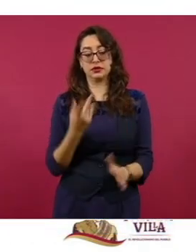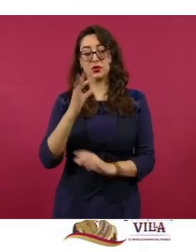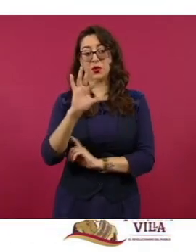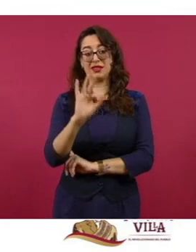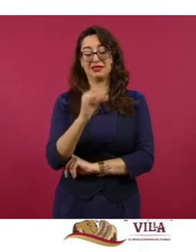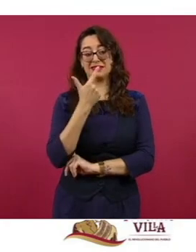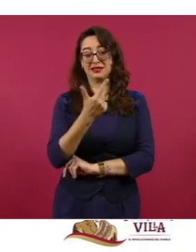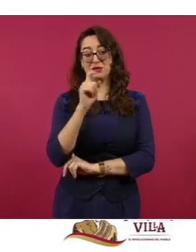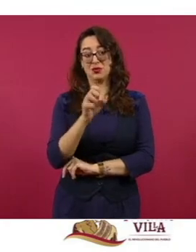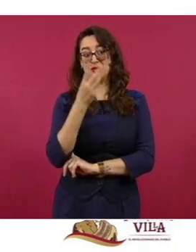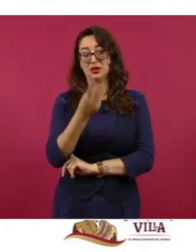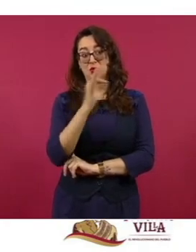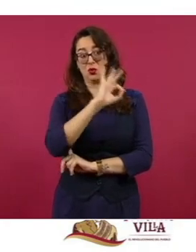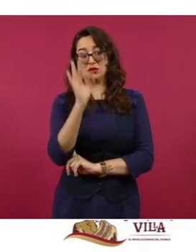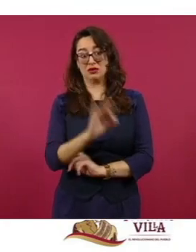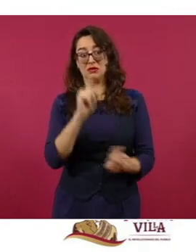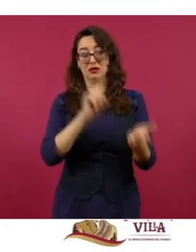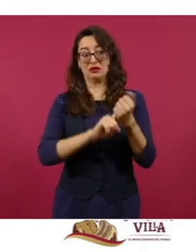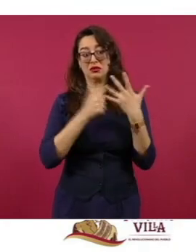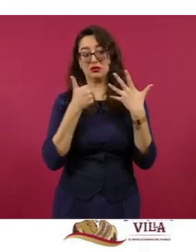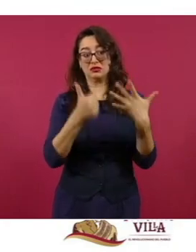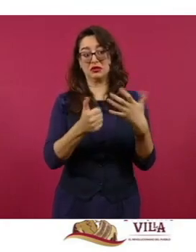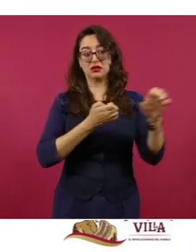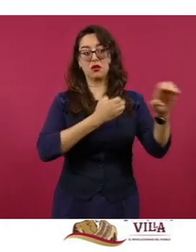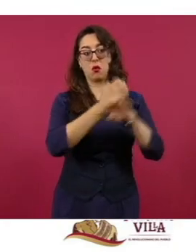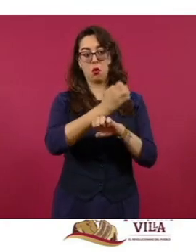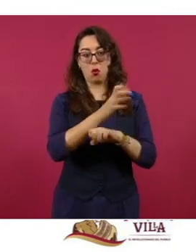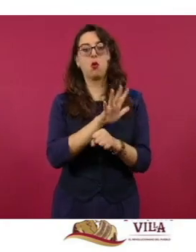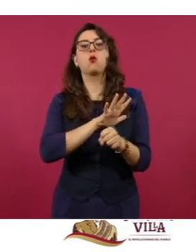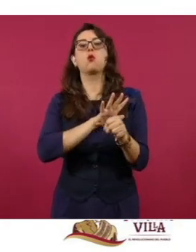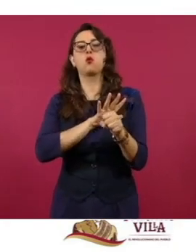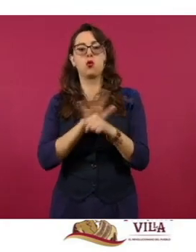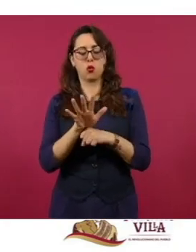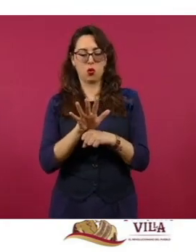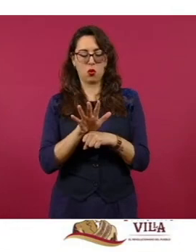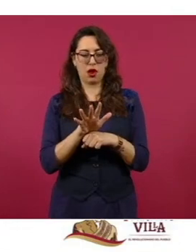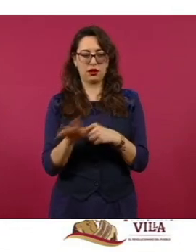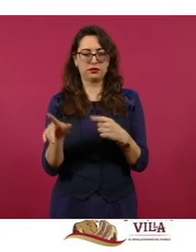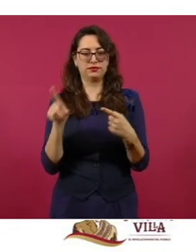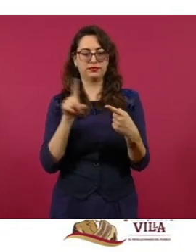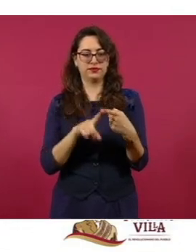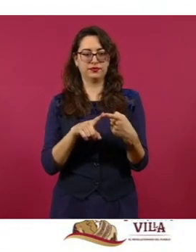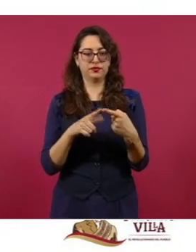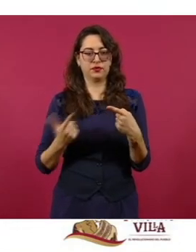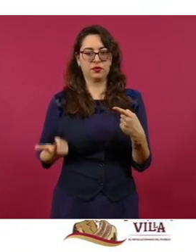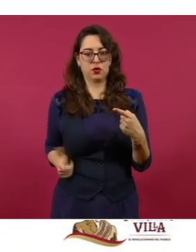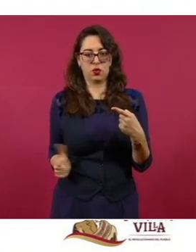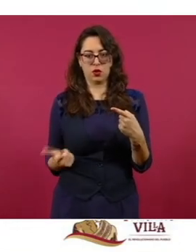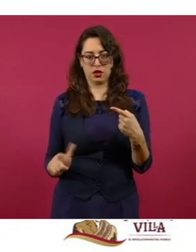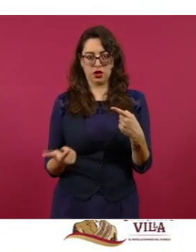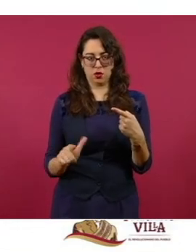47.3% del total de homicidios del país, que son los siguientes seis estados. En